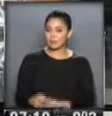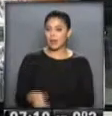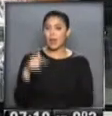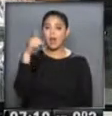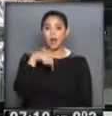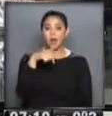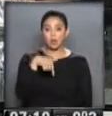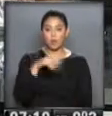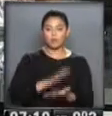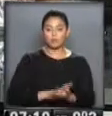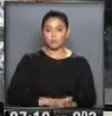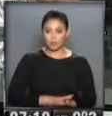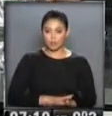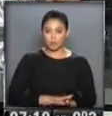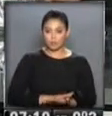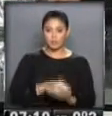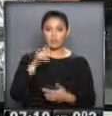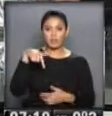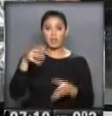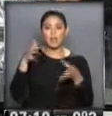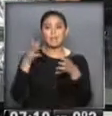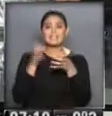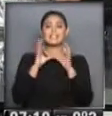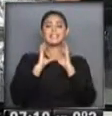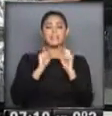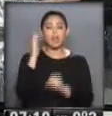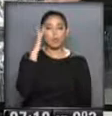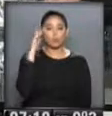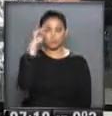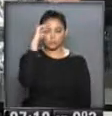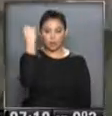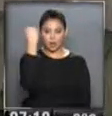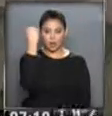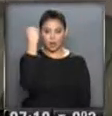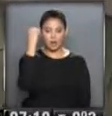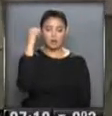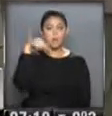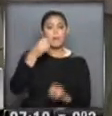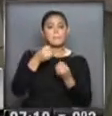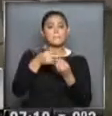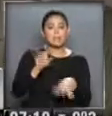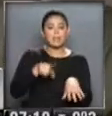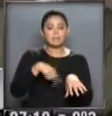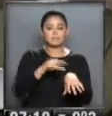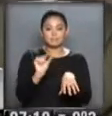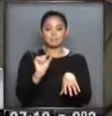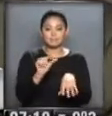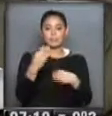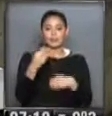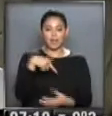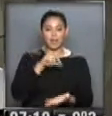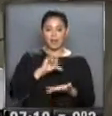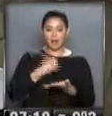Hablamos ahora de la actividad que está programada por parte de la Secretaría de Cultura de la Nación y comienza en las próximas horas porque nuestro